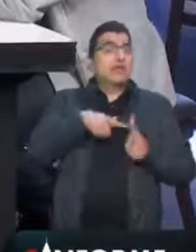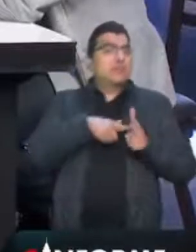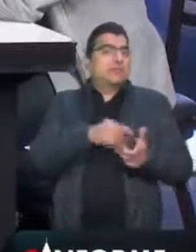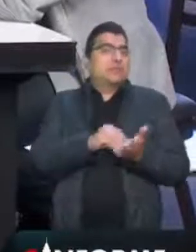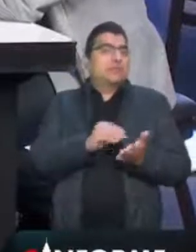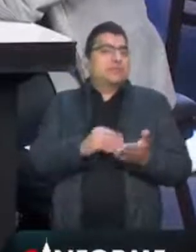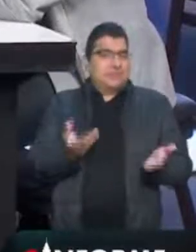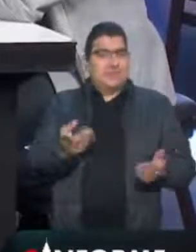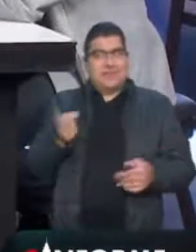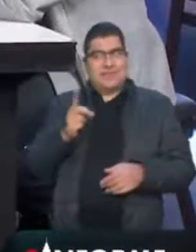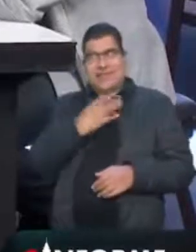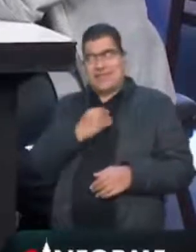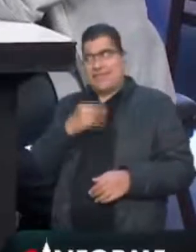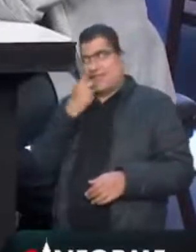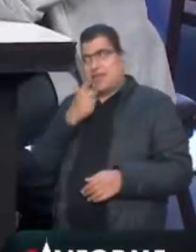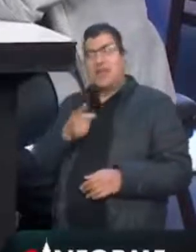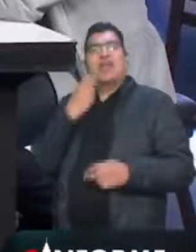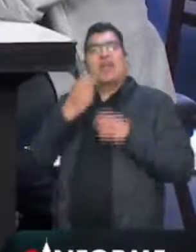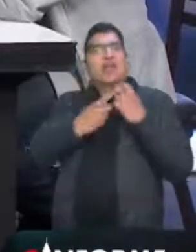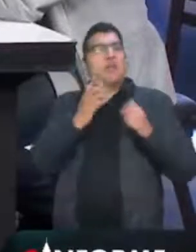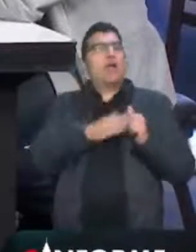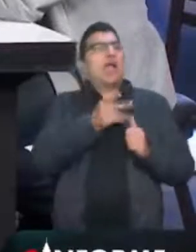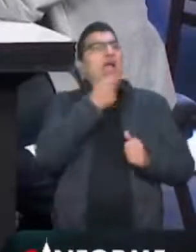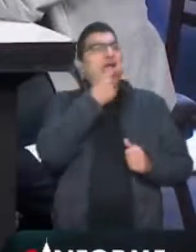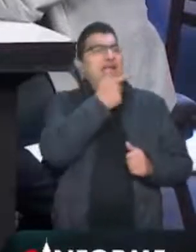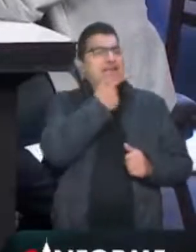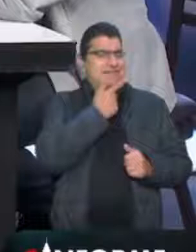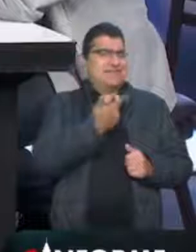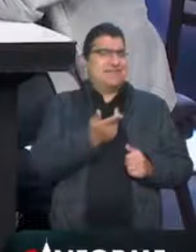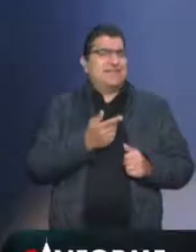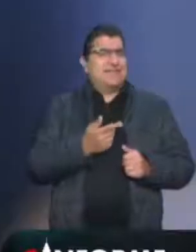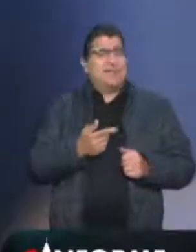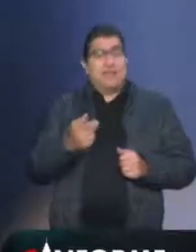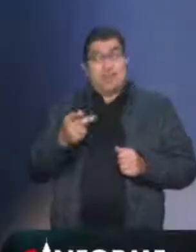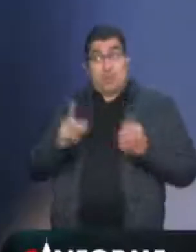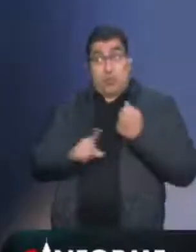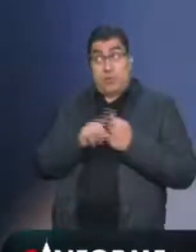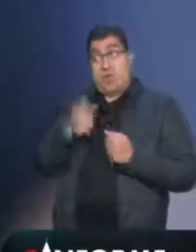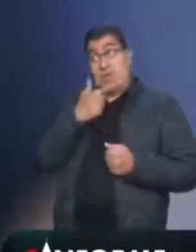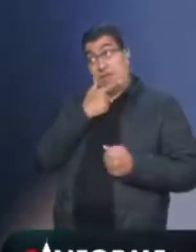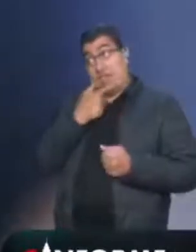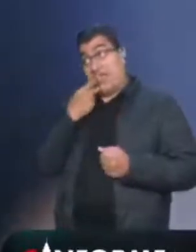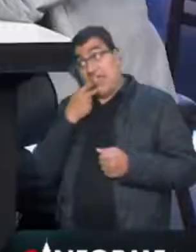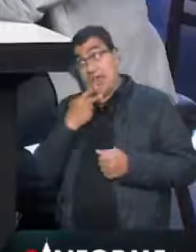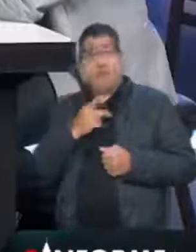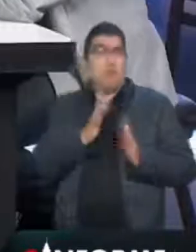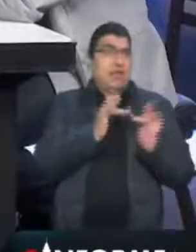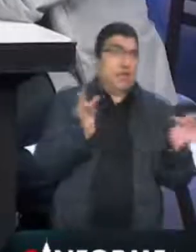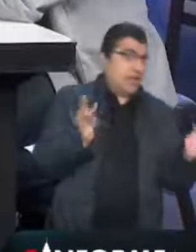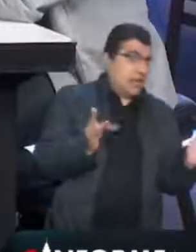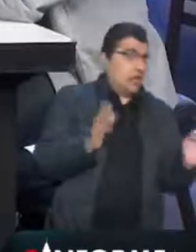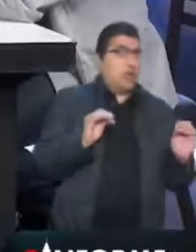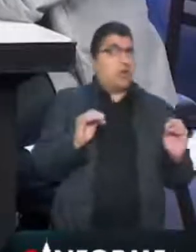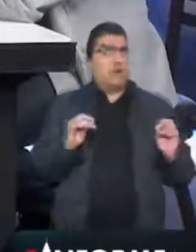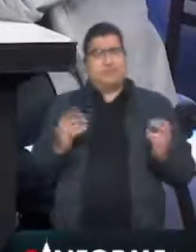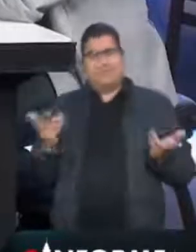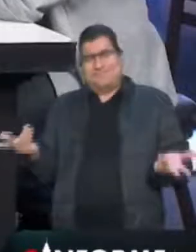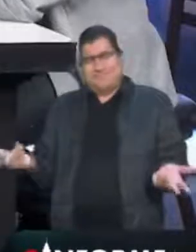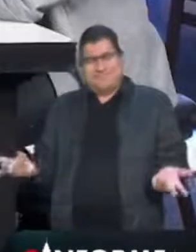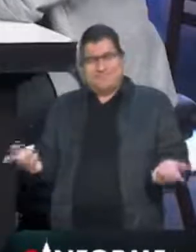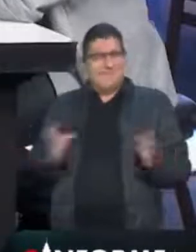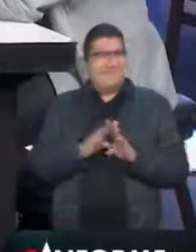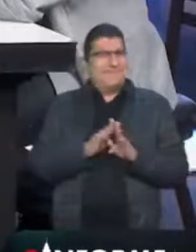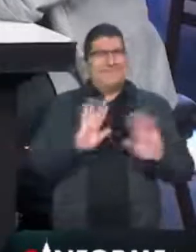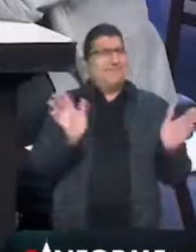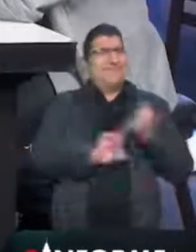fue hoy, que es que la critican porque habla en inglés, ¿no? Si el problema no es que hable en inglés, o en francés, o en alemán,